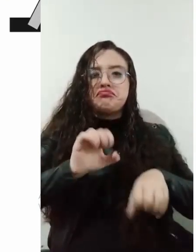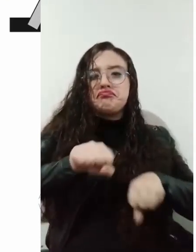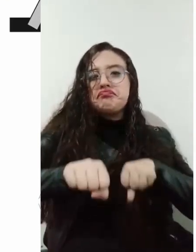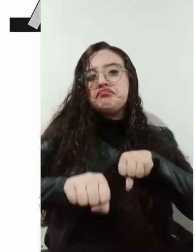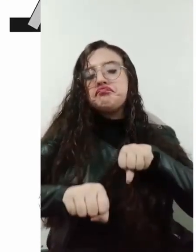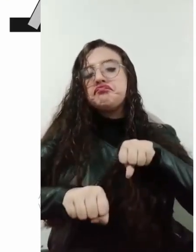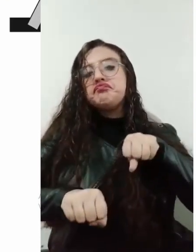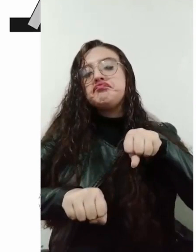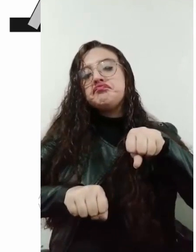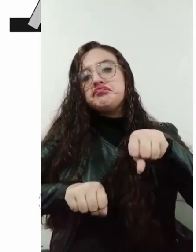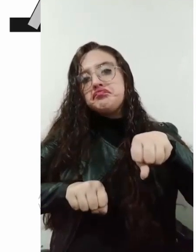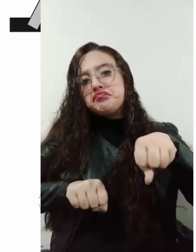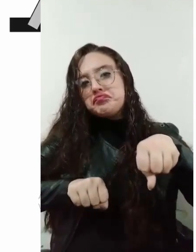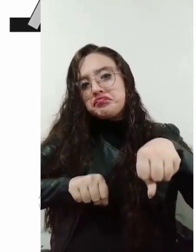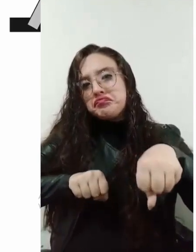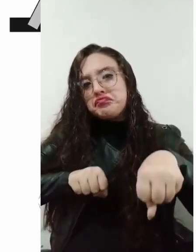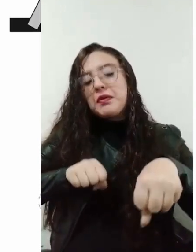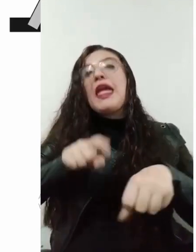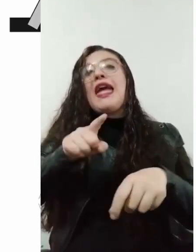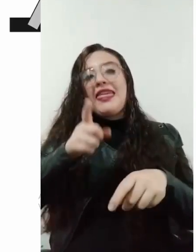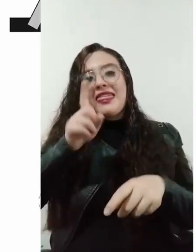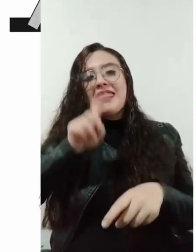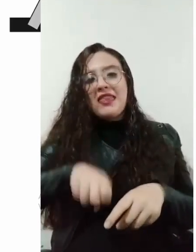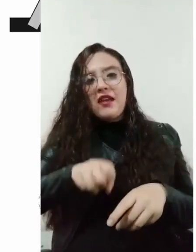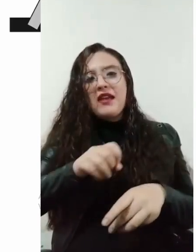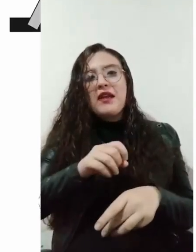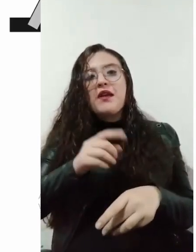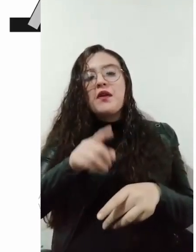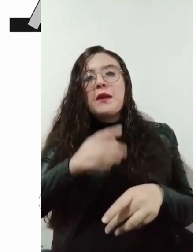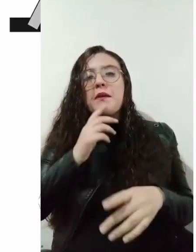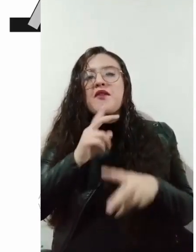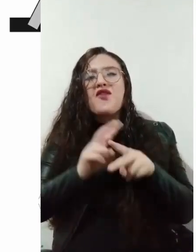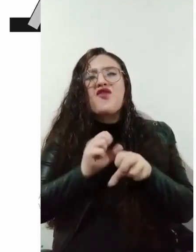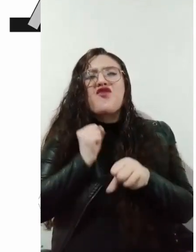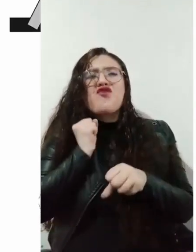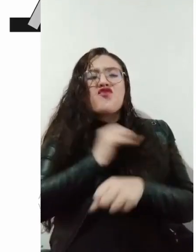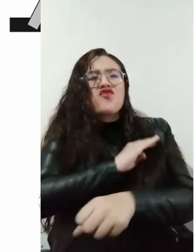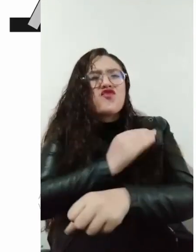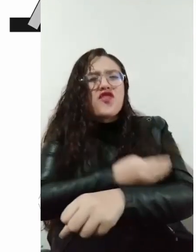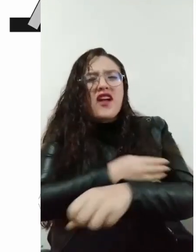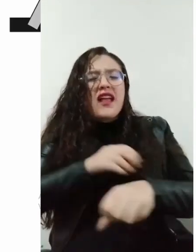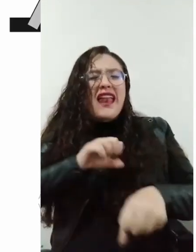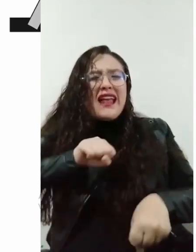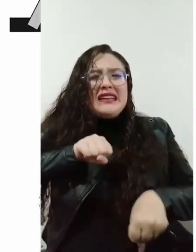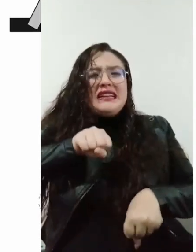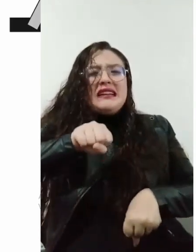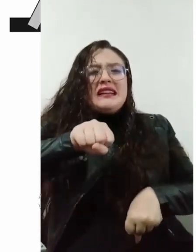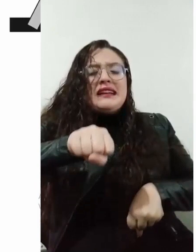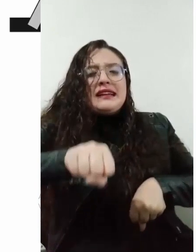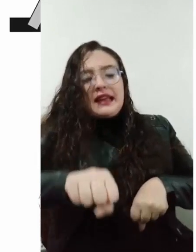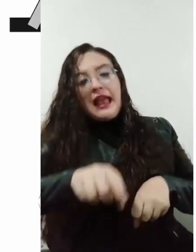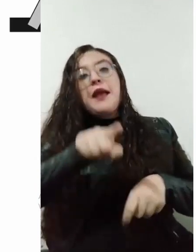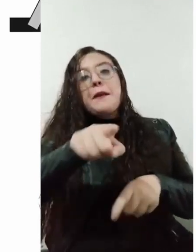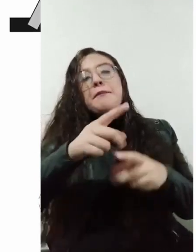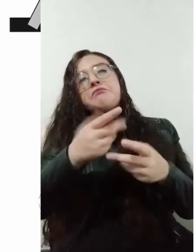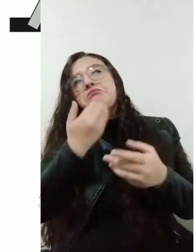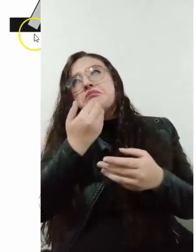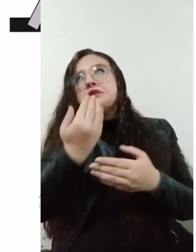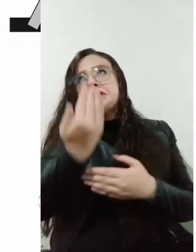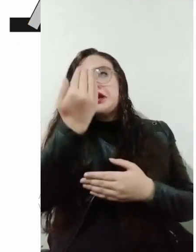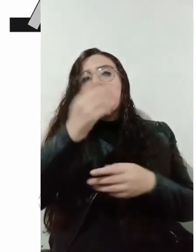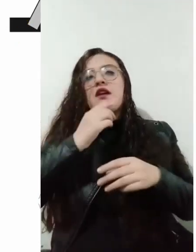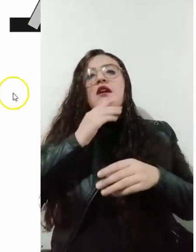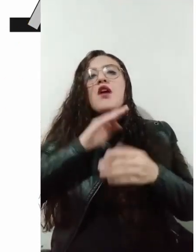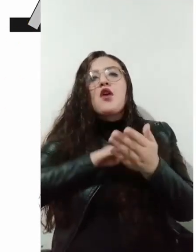hacer menos esfuerzo en el pedalazo, pero tener que imprimir mucha menos fuerza. Es decir,